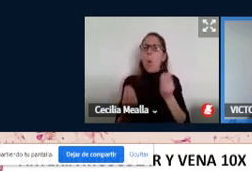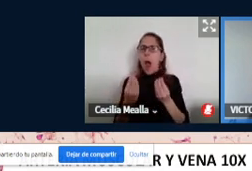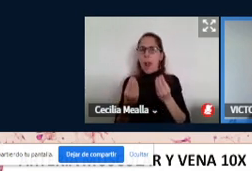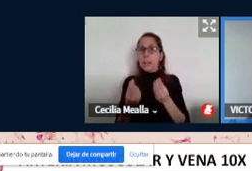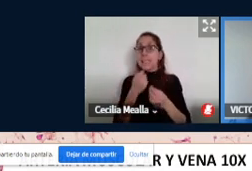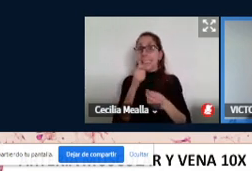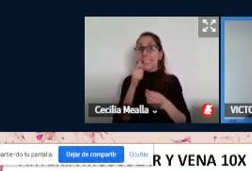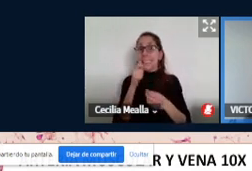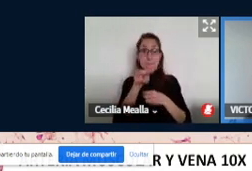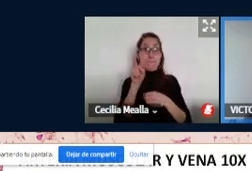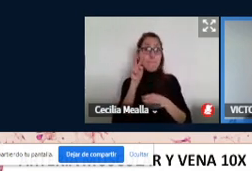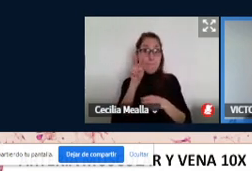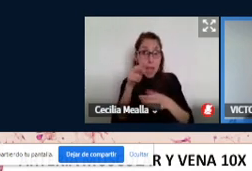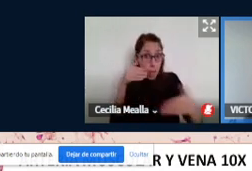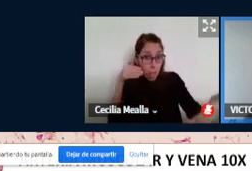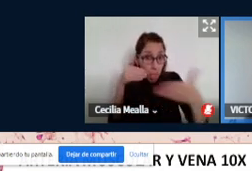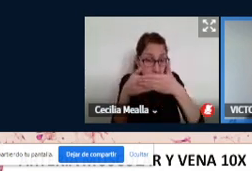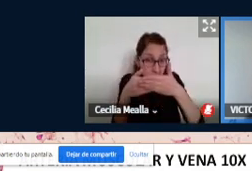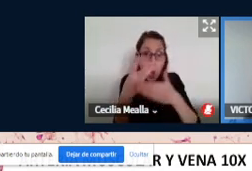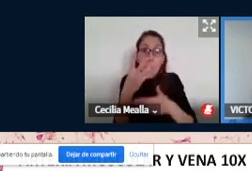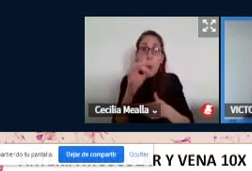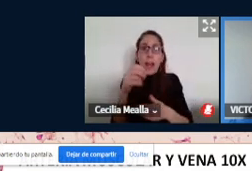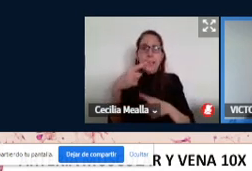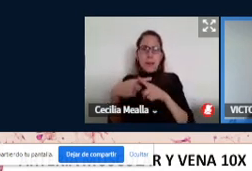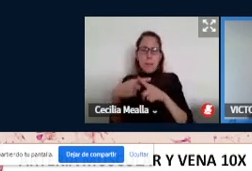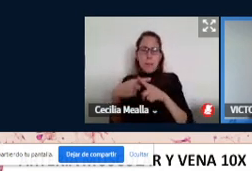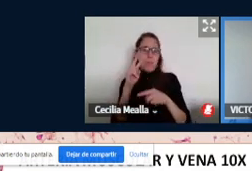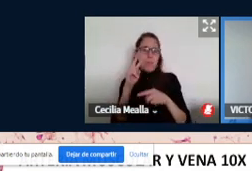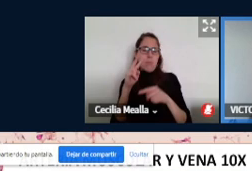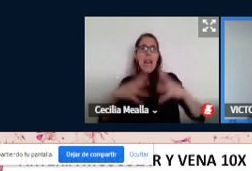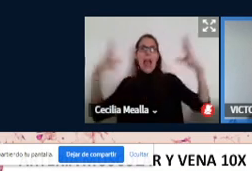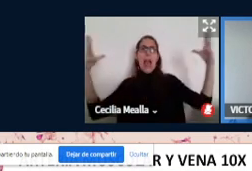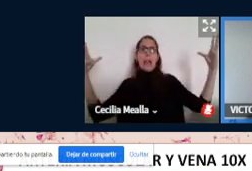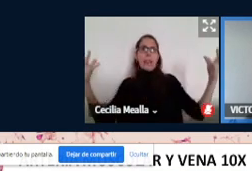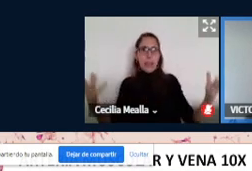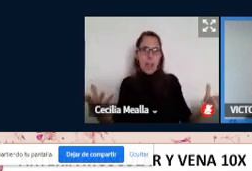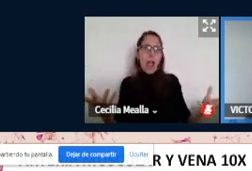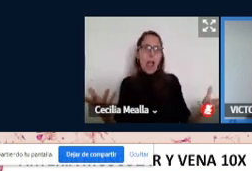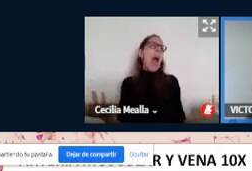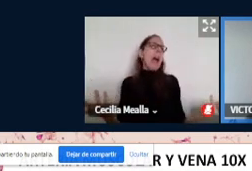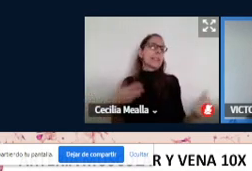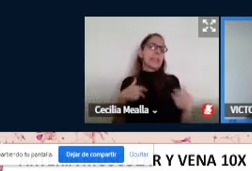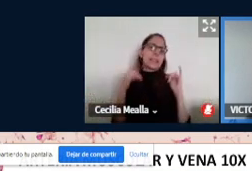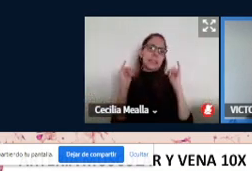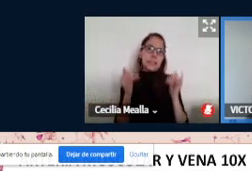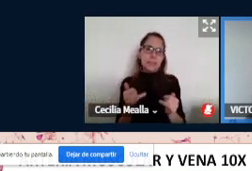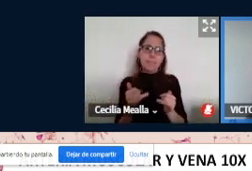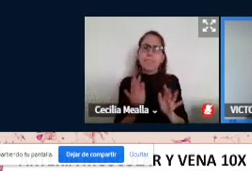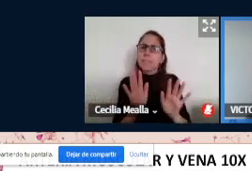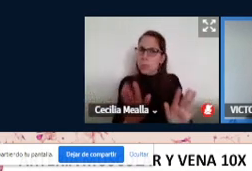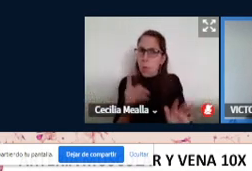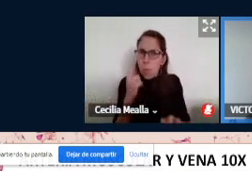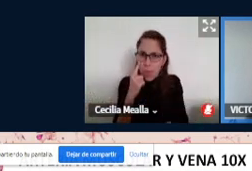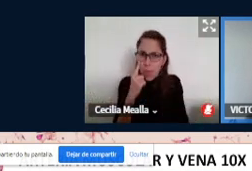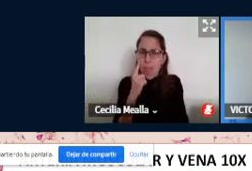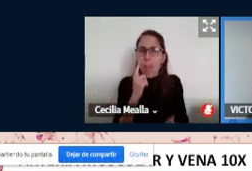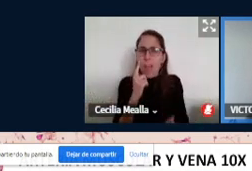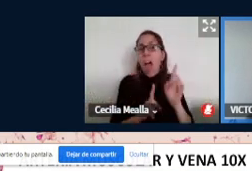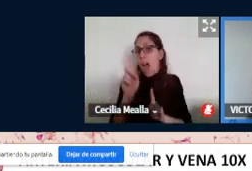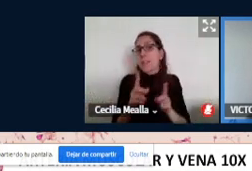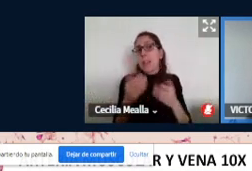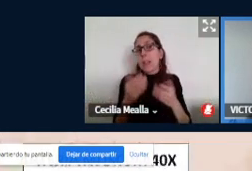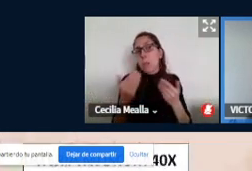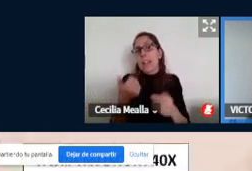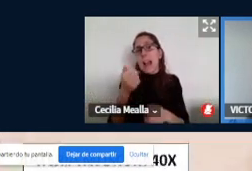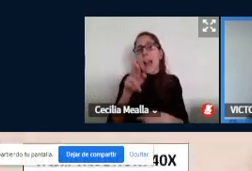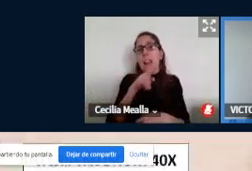en un 40 por, lo van a ver así grande. Me van a decir, ah, es una arteria, una vena. Y no, probablemente sea una arteriola.